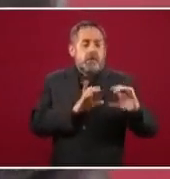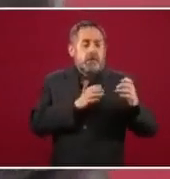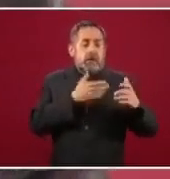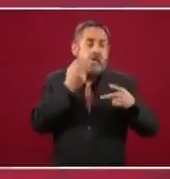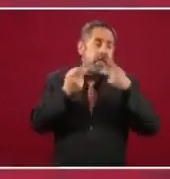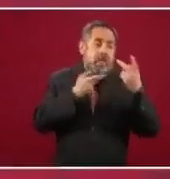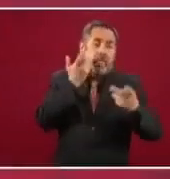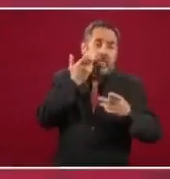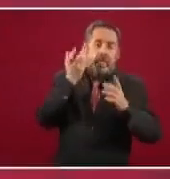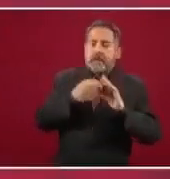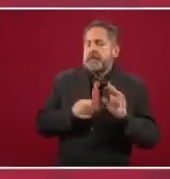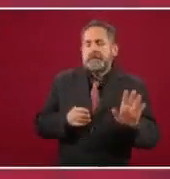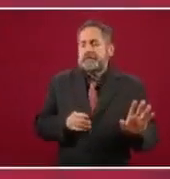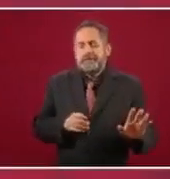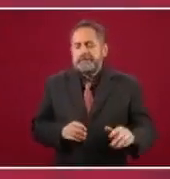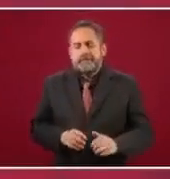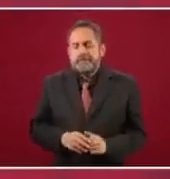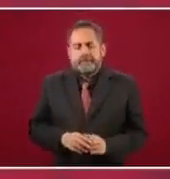conservadores,